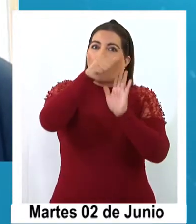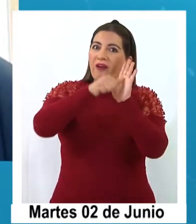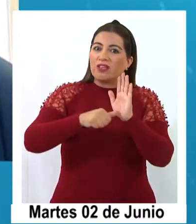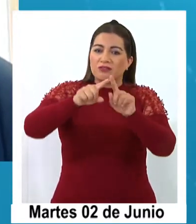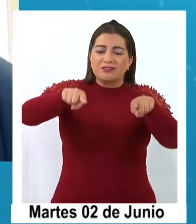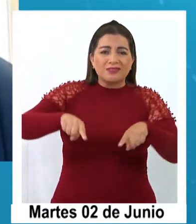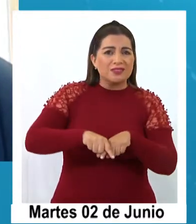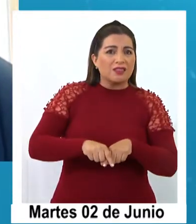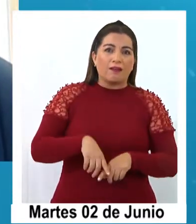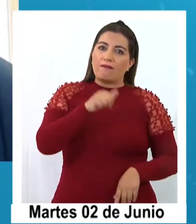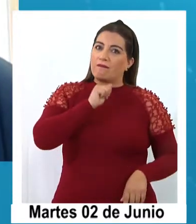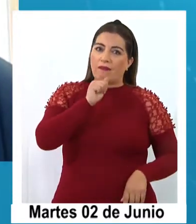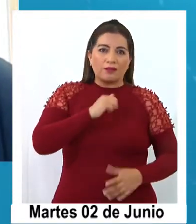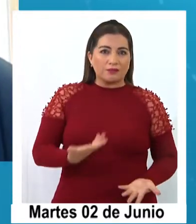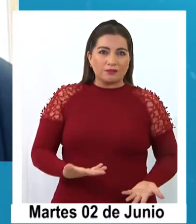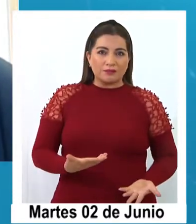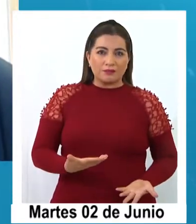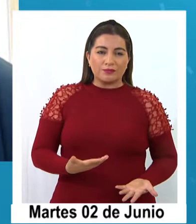insuficientes,